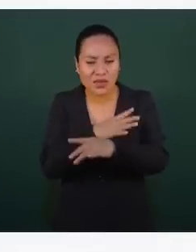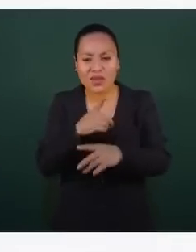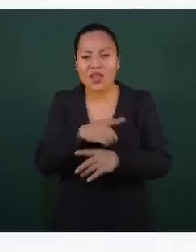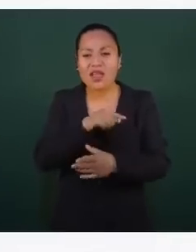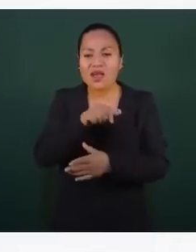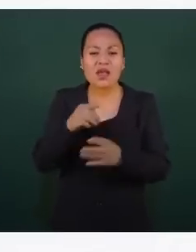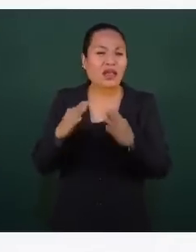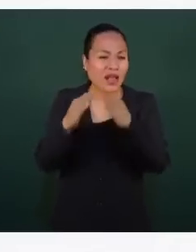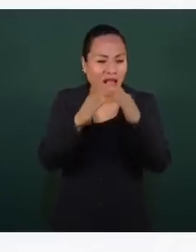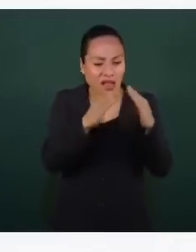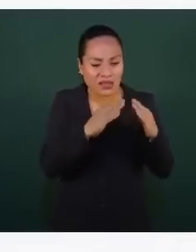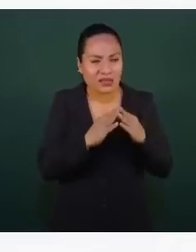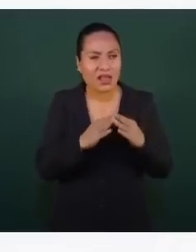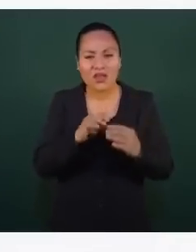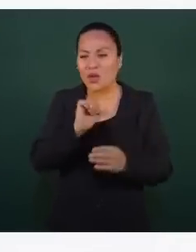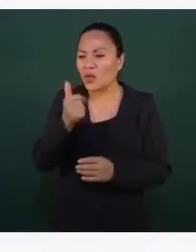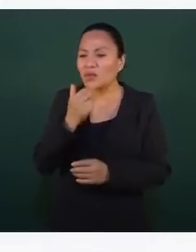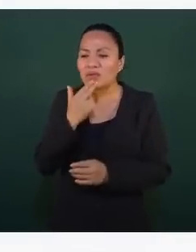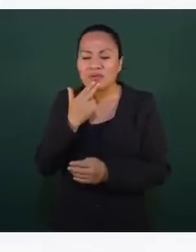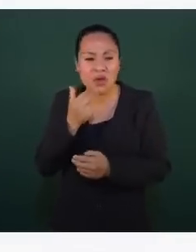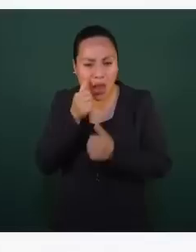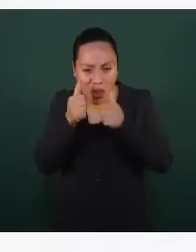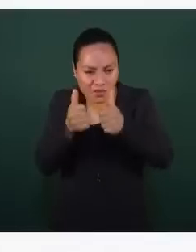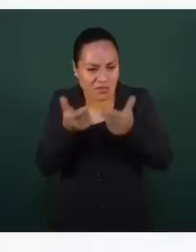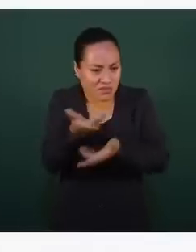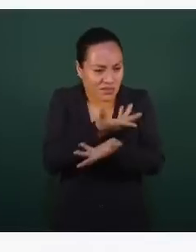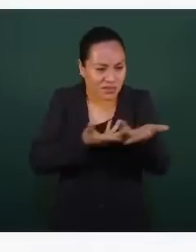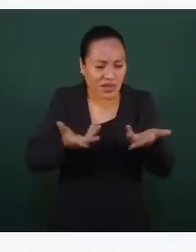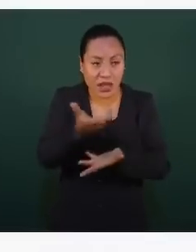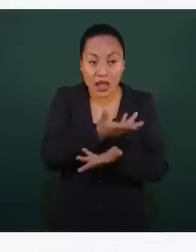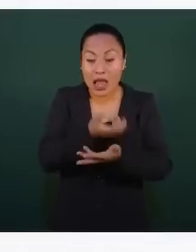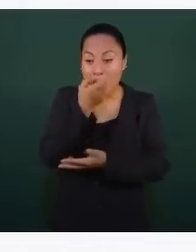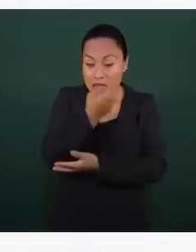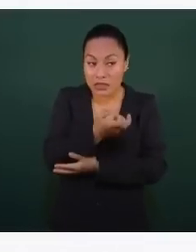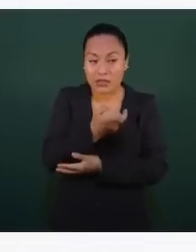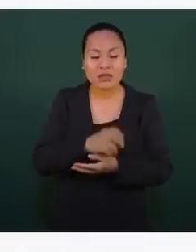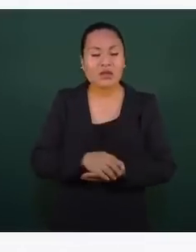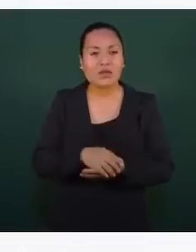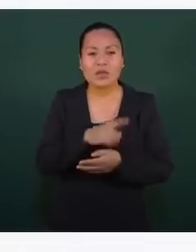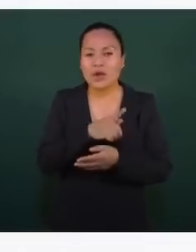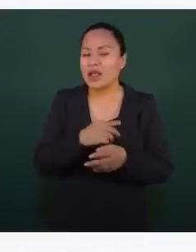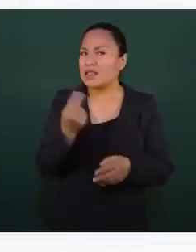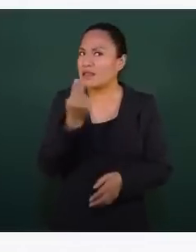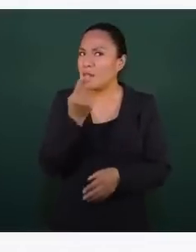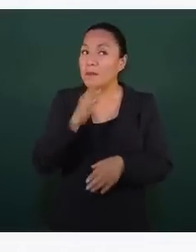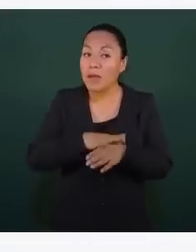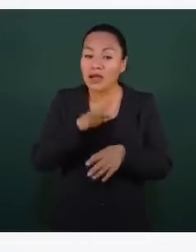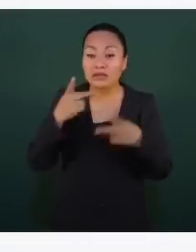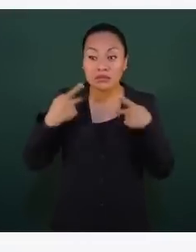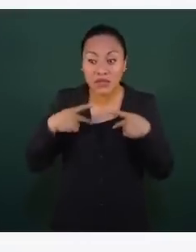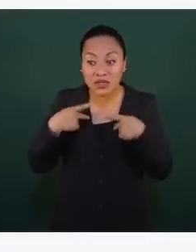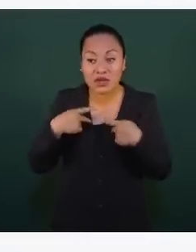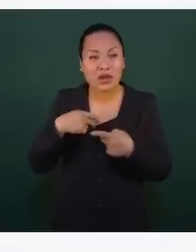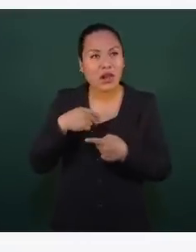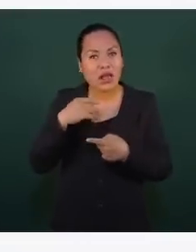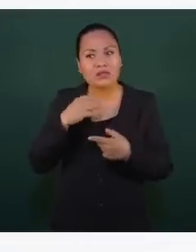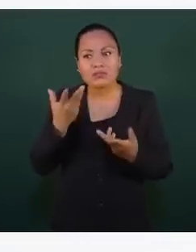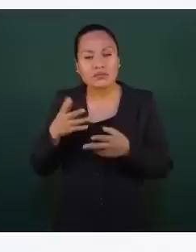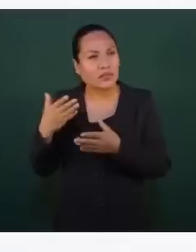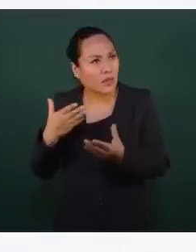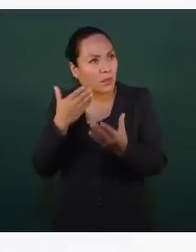y otras obras o servicios, requerirá de un gran ejército de trabajadores de la